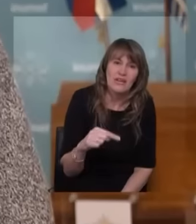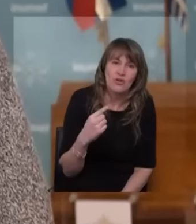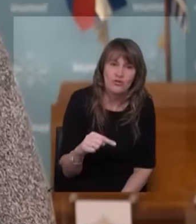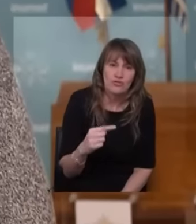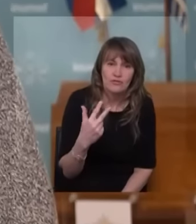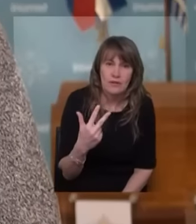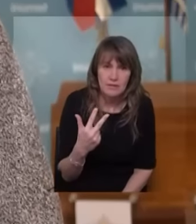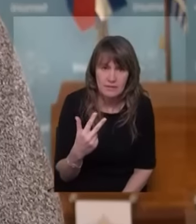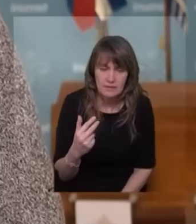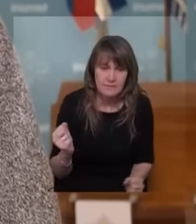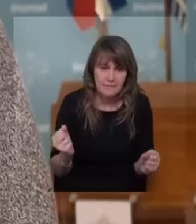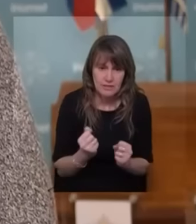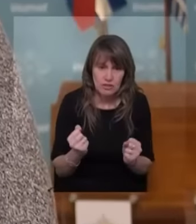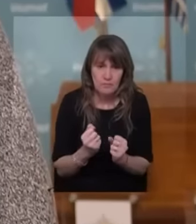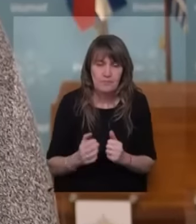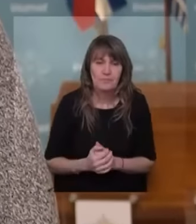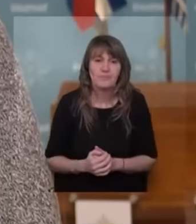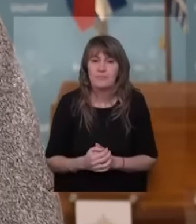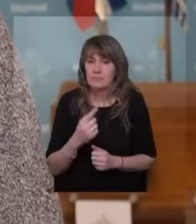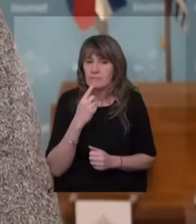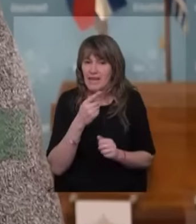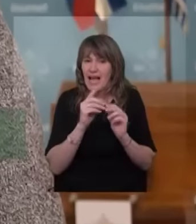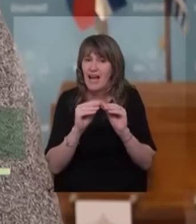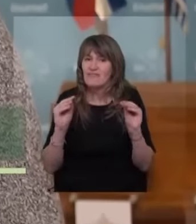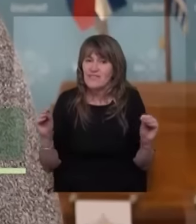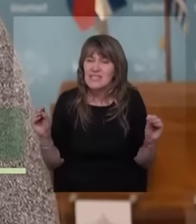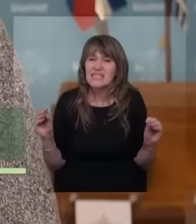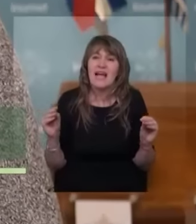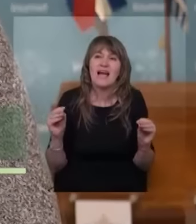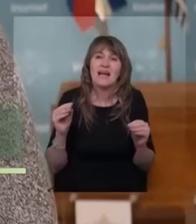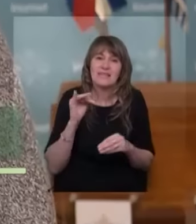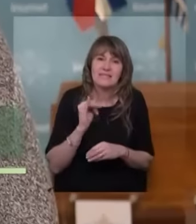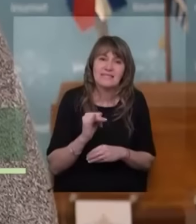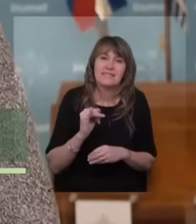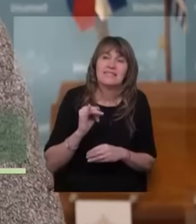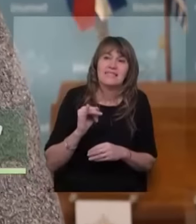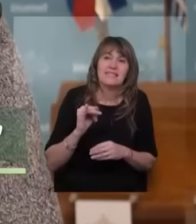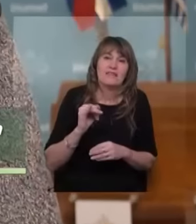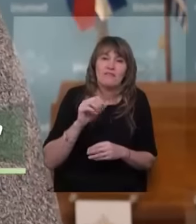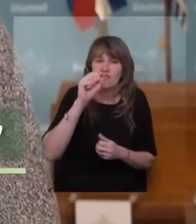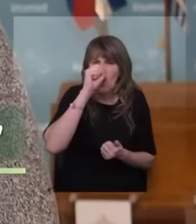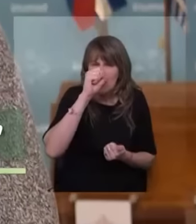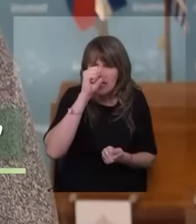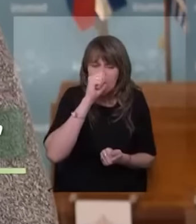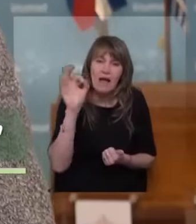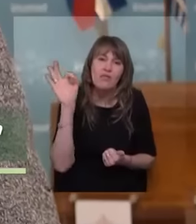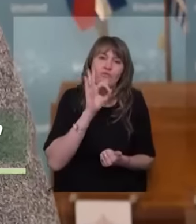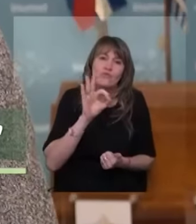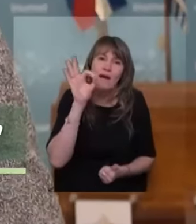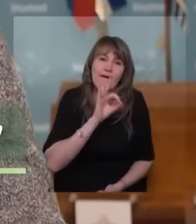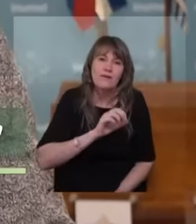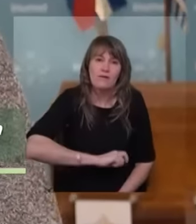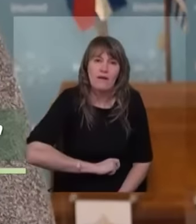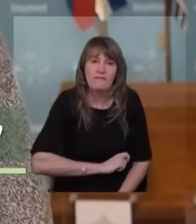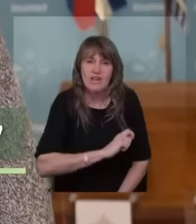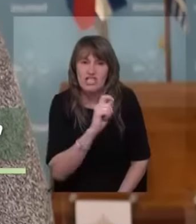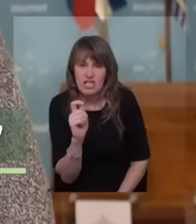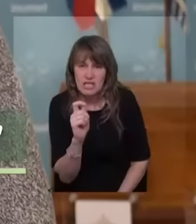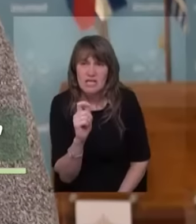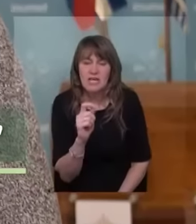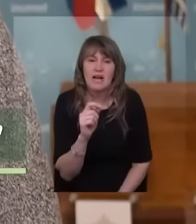os3 Hub una actualización hoy en el pronóstico en el centro del país lo que es Florida durando la valleja incluso la parte más